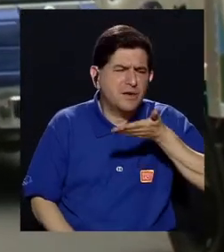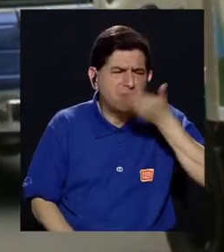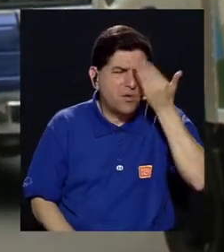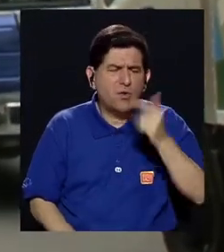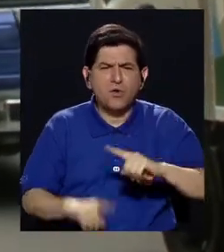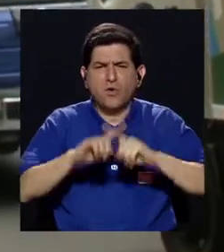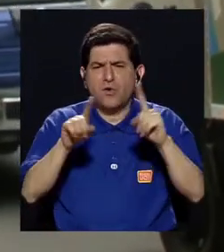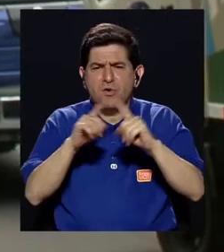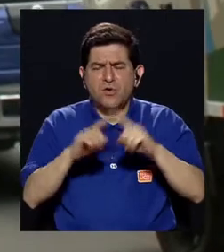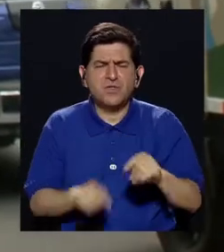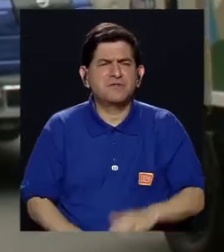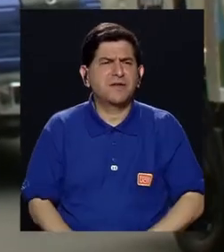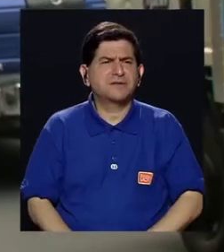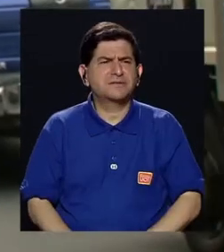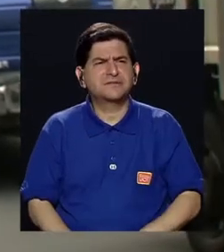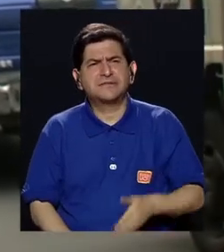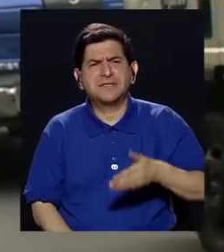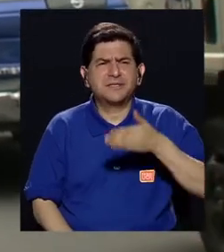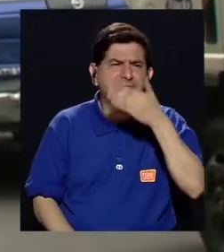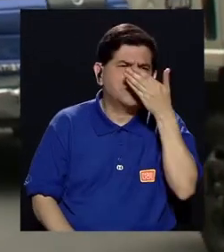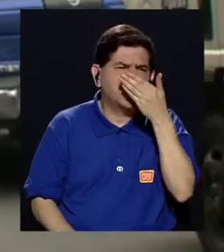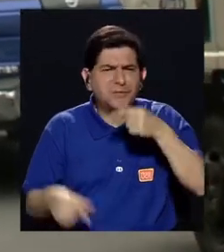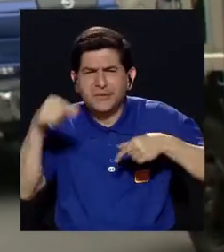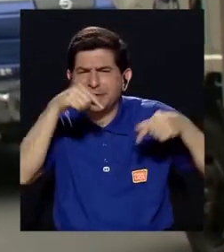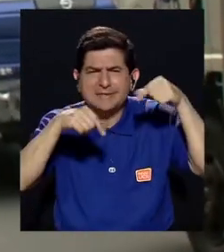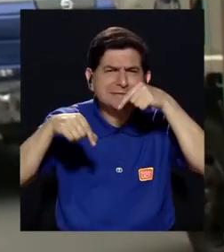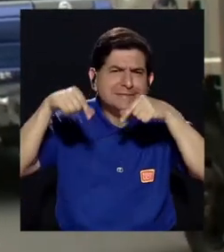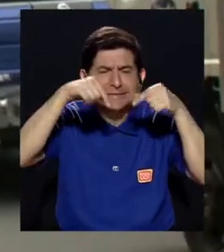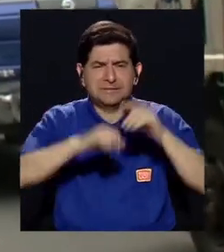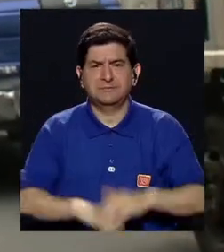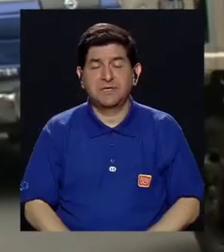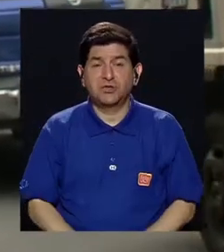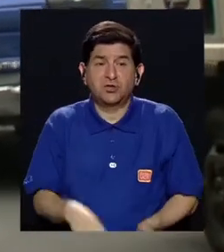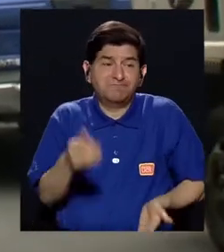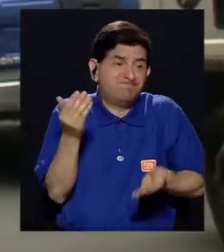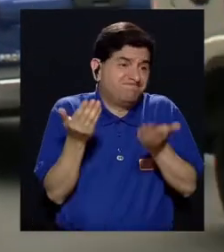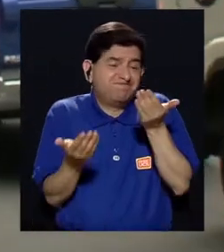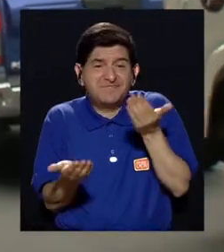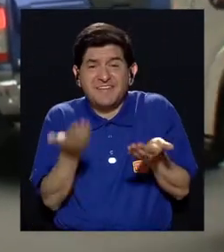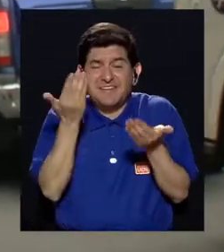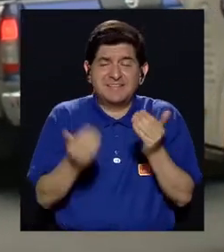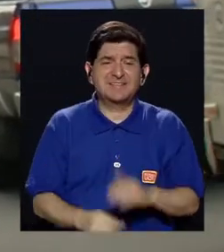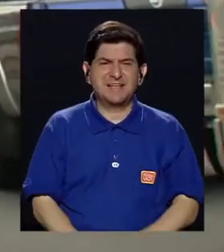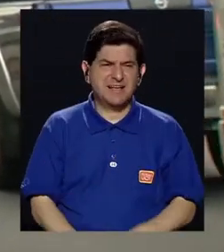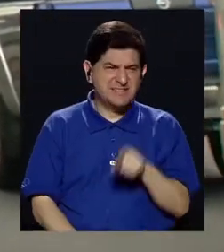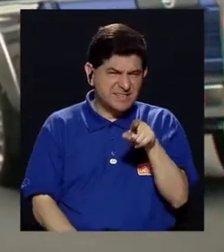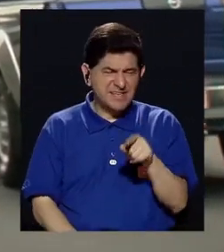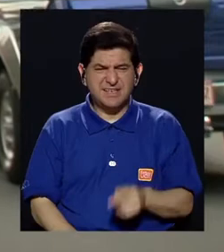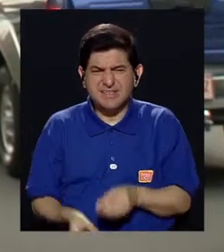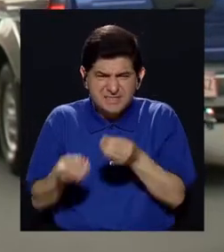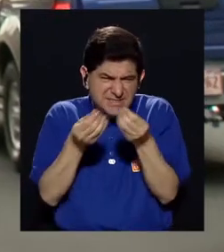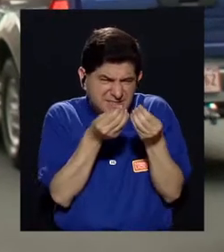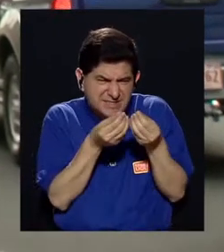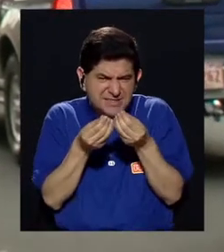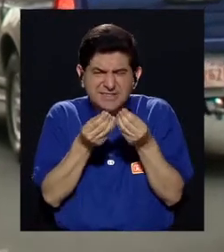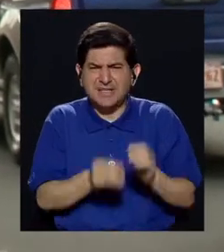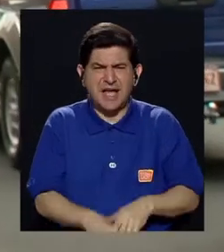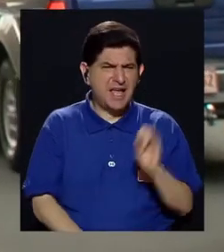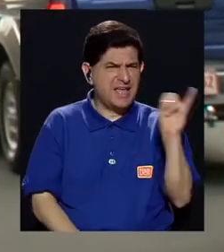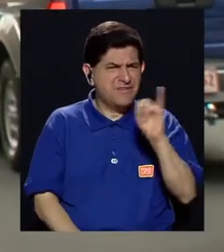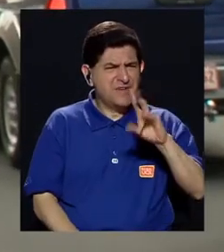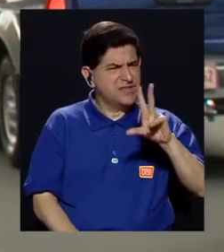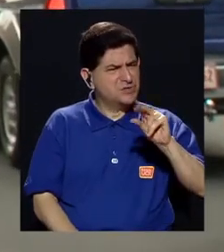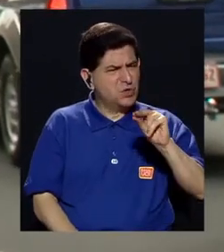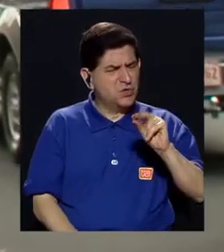y con ciertos olores y tal vez ciertos químicos que tal vez le haría, no tal